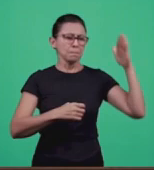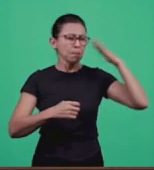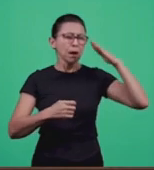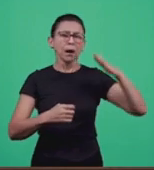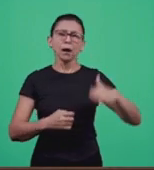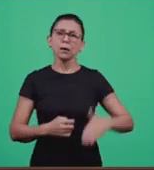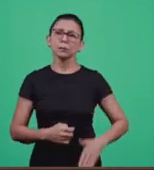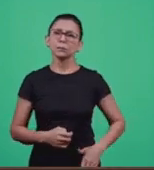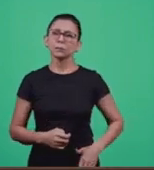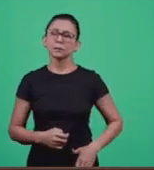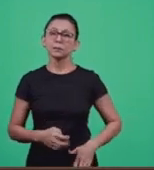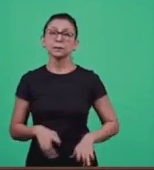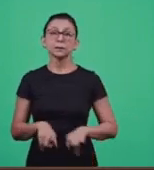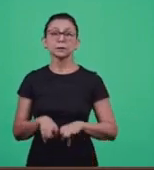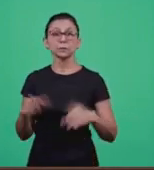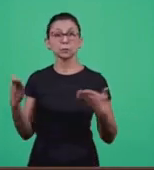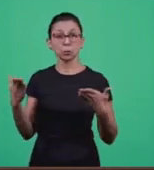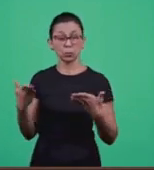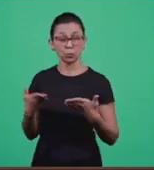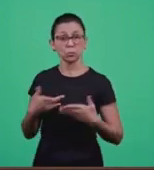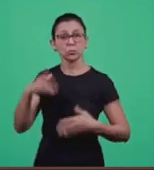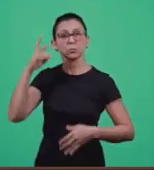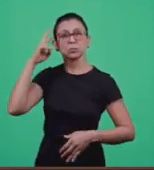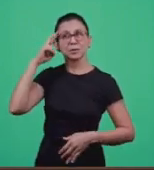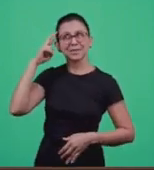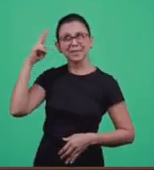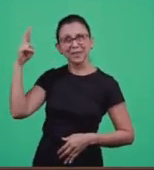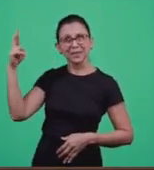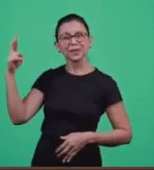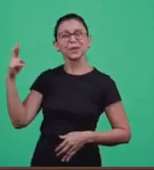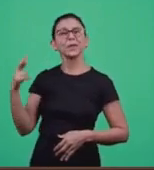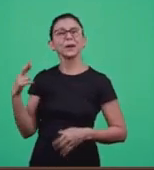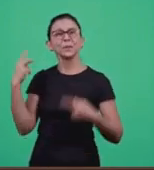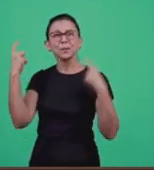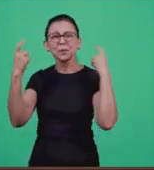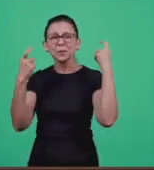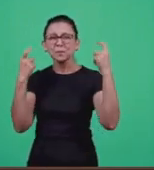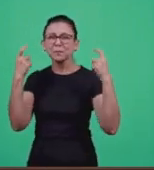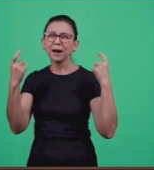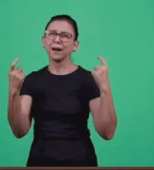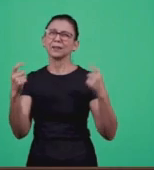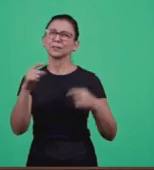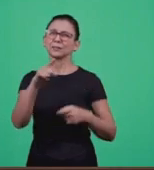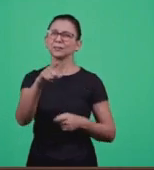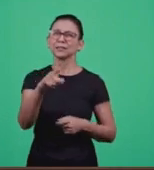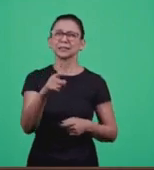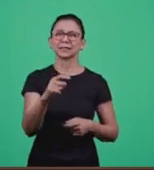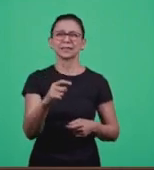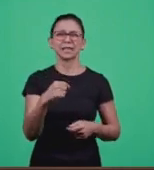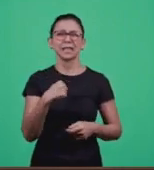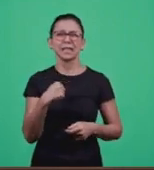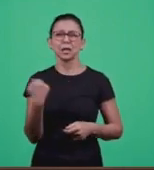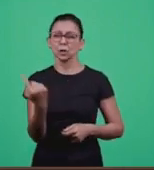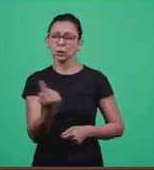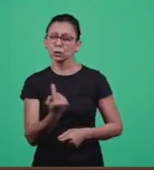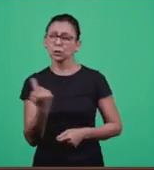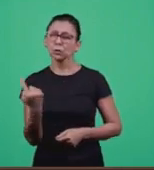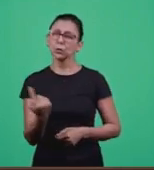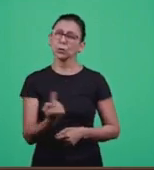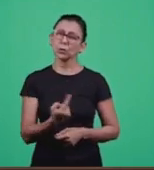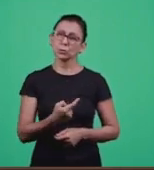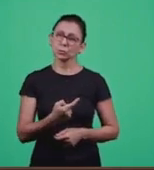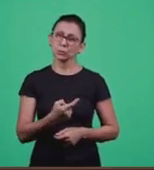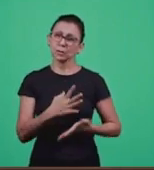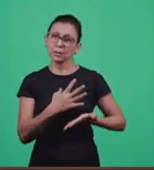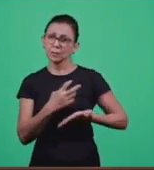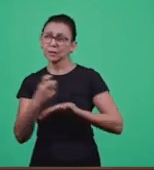Señor tiene un plan mejor también para nuestras vidas, para que un día estemos con Él en la eternidad. Por eso